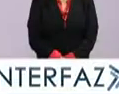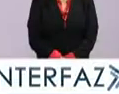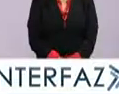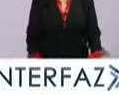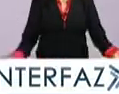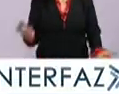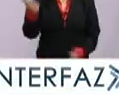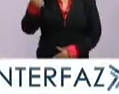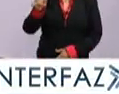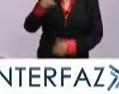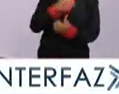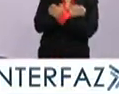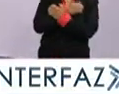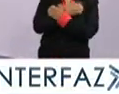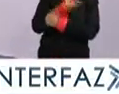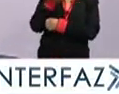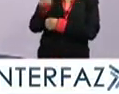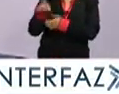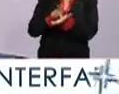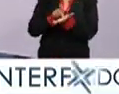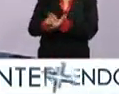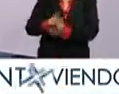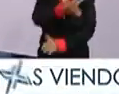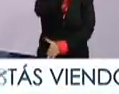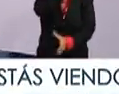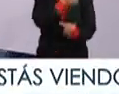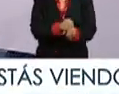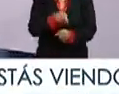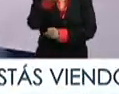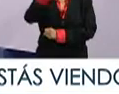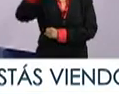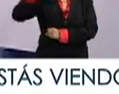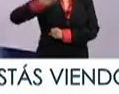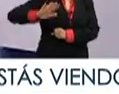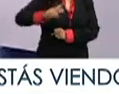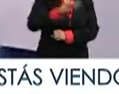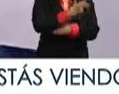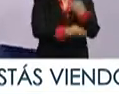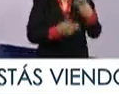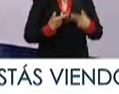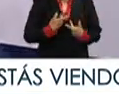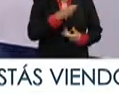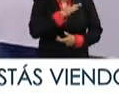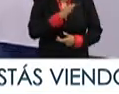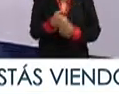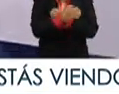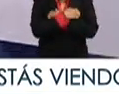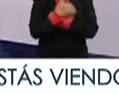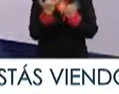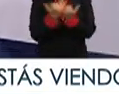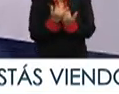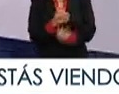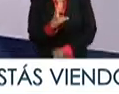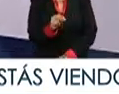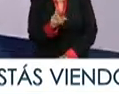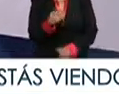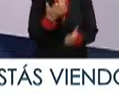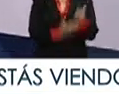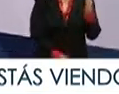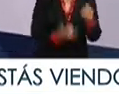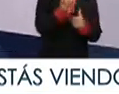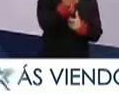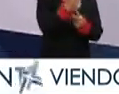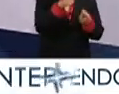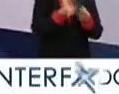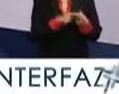De esta forma, la educación es un derecho universal, pero no todas las personas tienen acceso a ella de la misma manera, ya sea por falta de